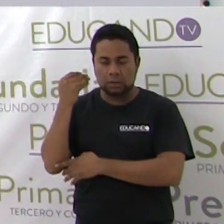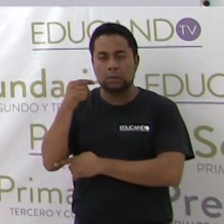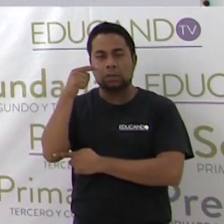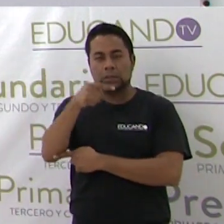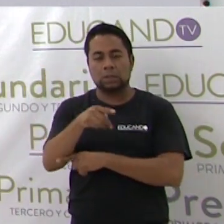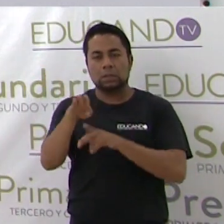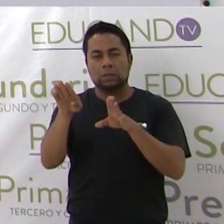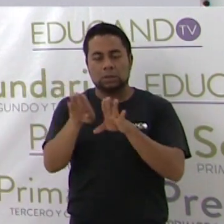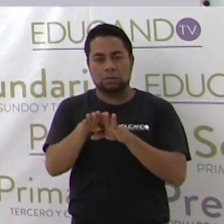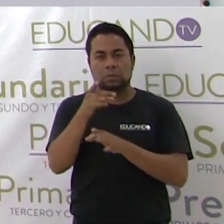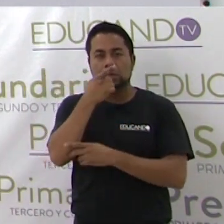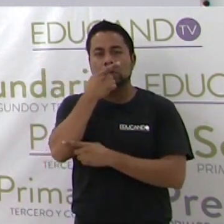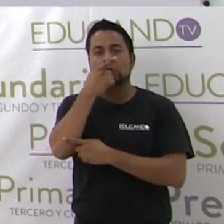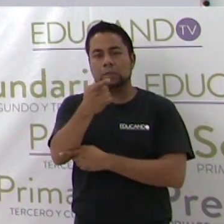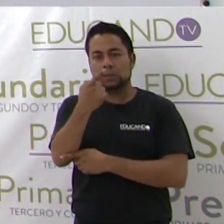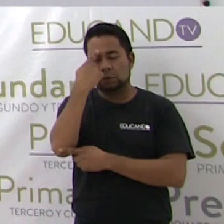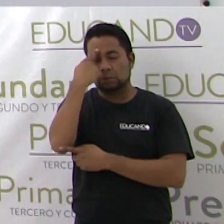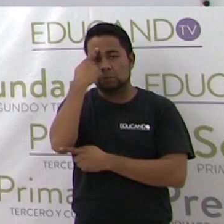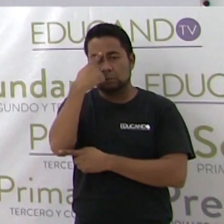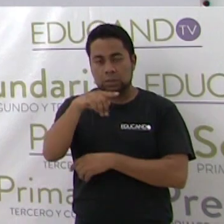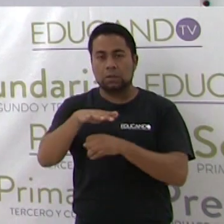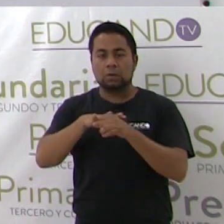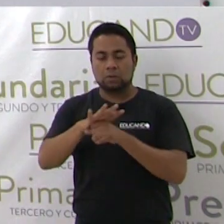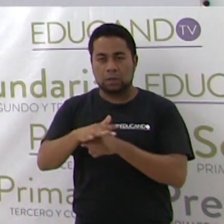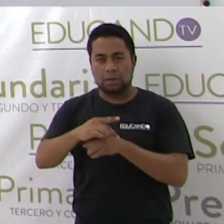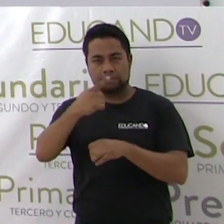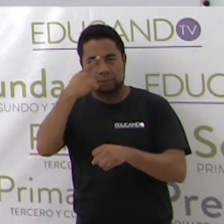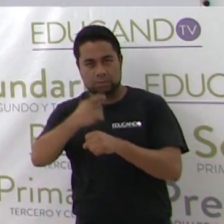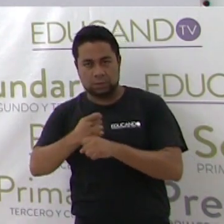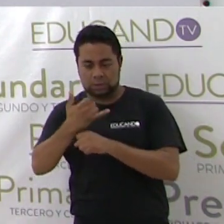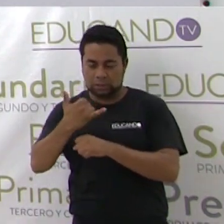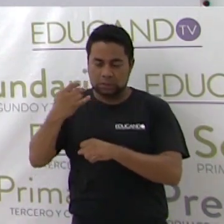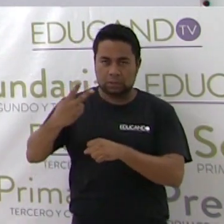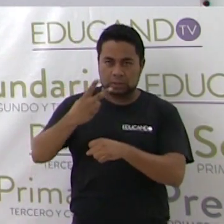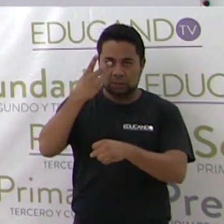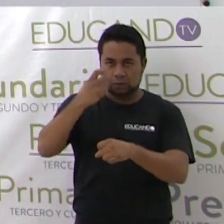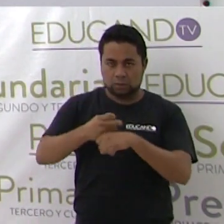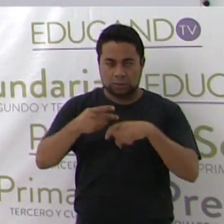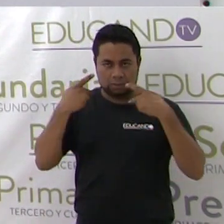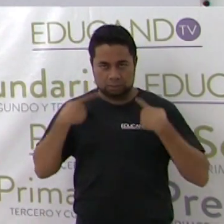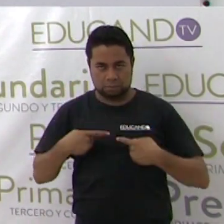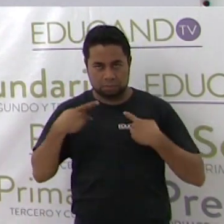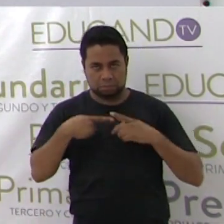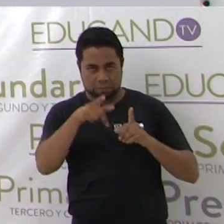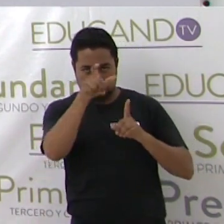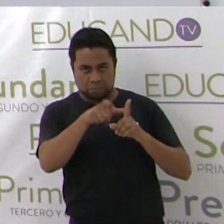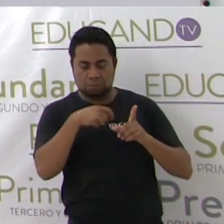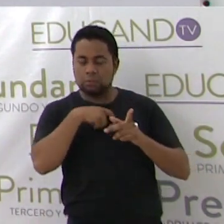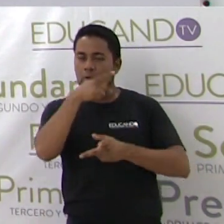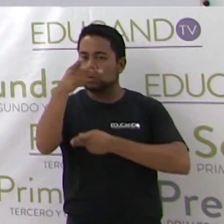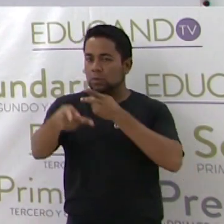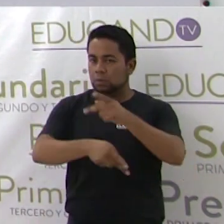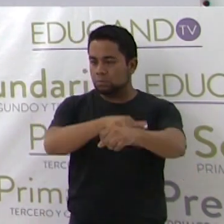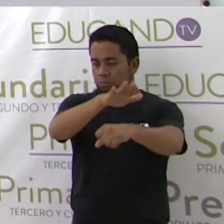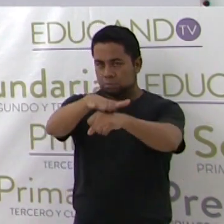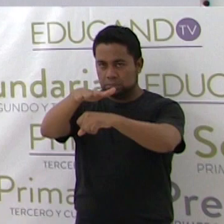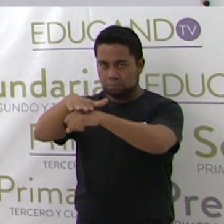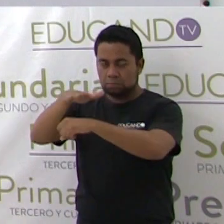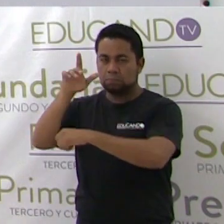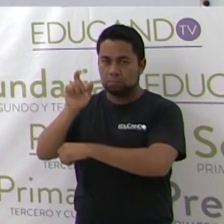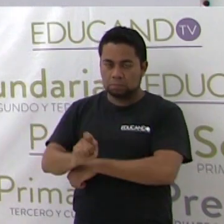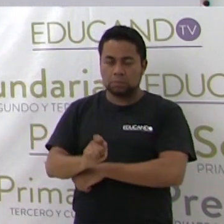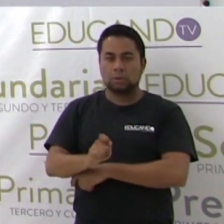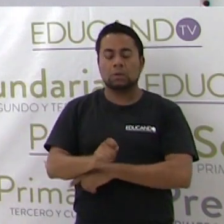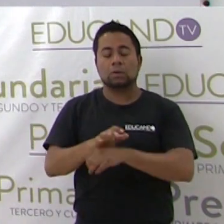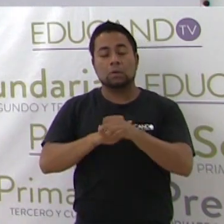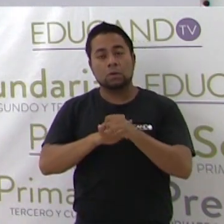hacer referencia a lo que es la primera y la segunda persona. Pregunto, niños y niñas, ¿cuál